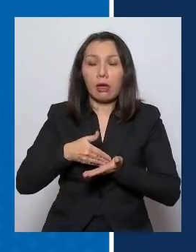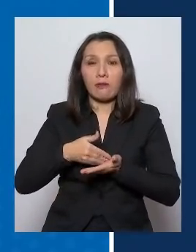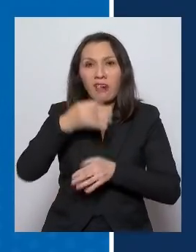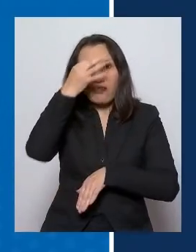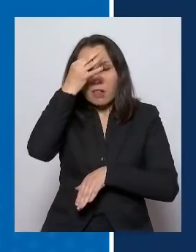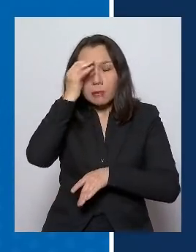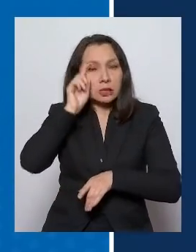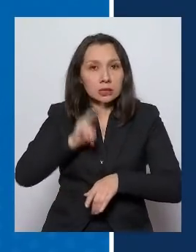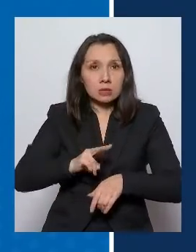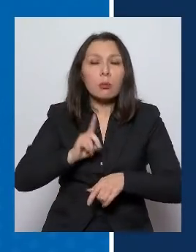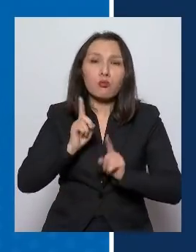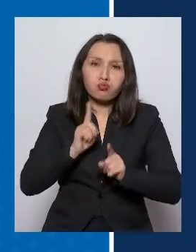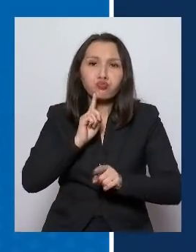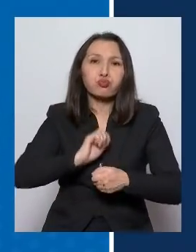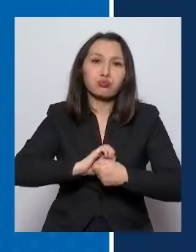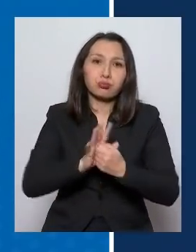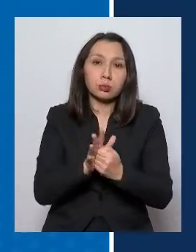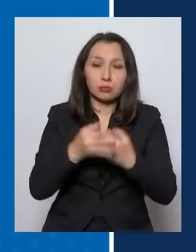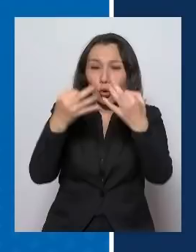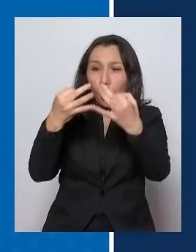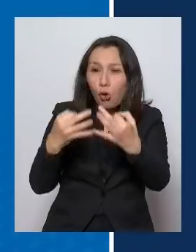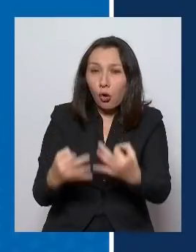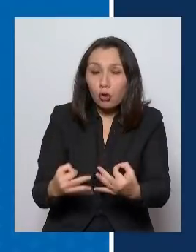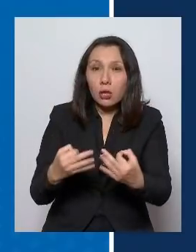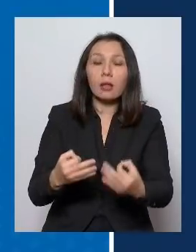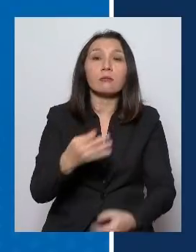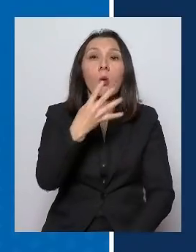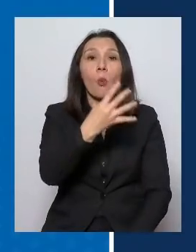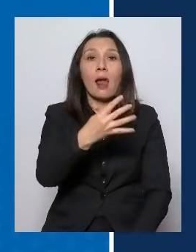asintomáticas, lo que nos da un total a la fecha de